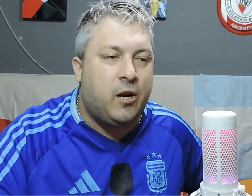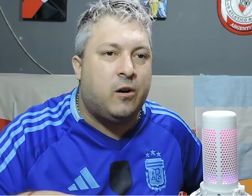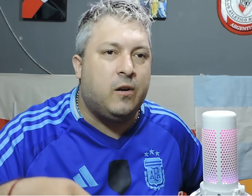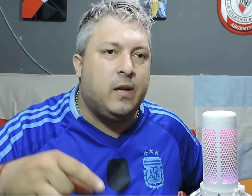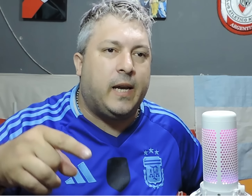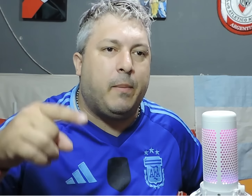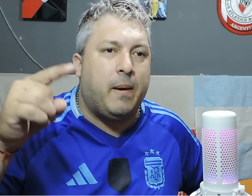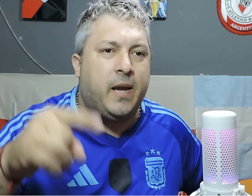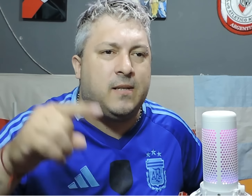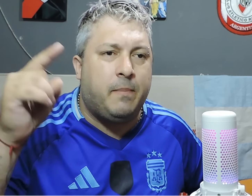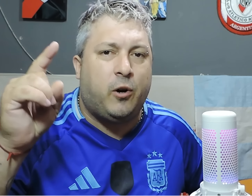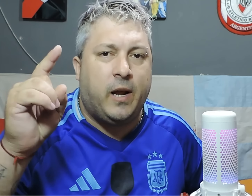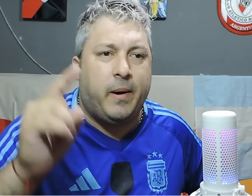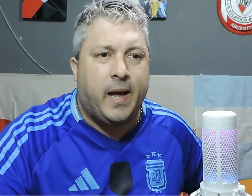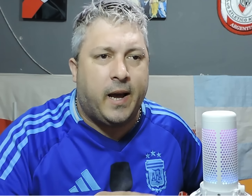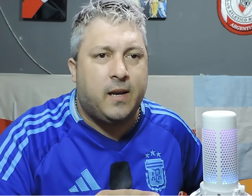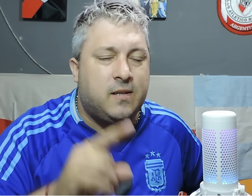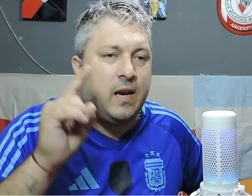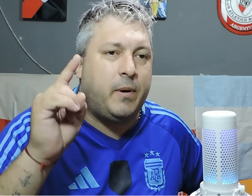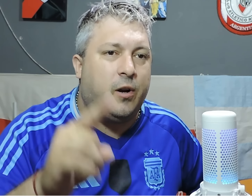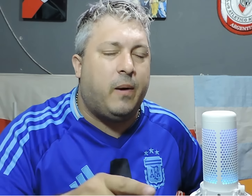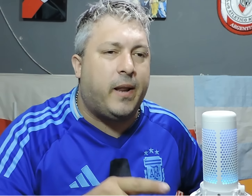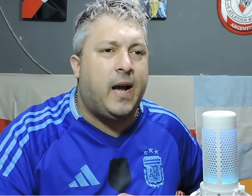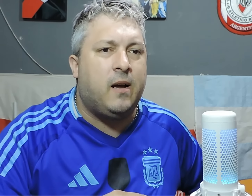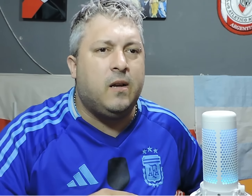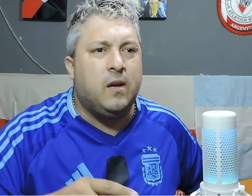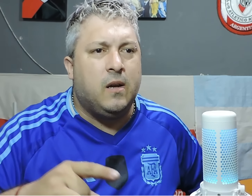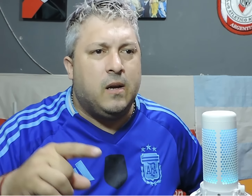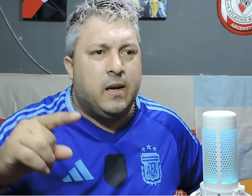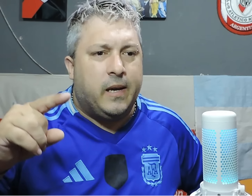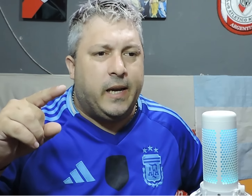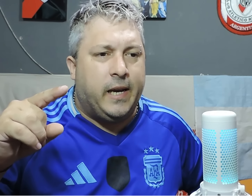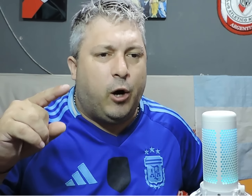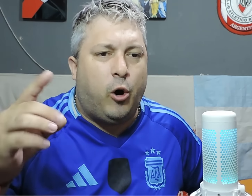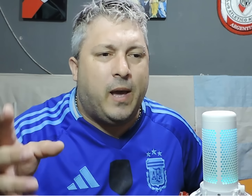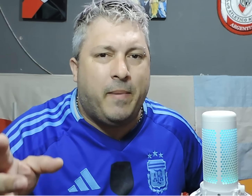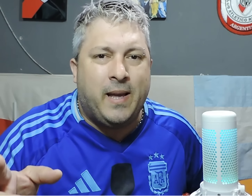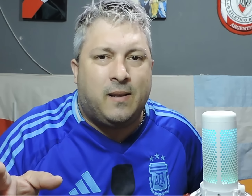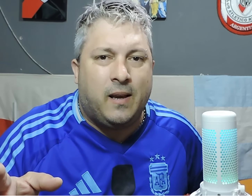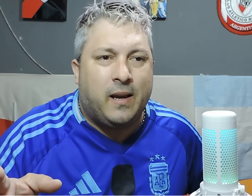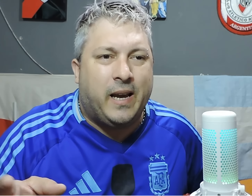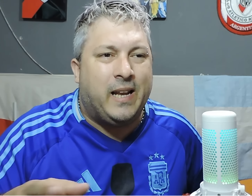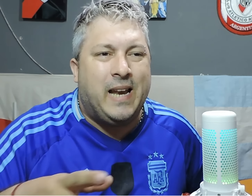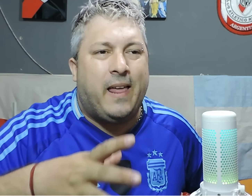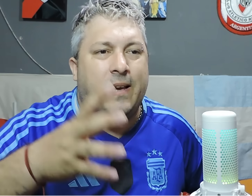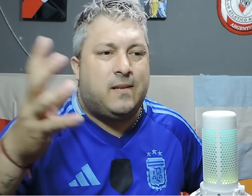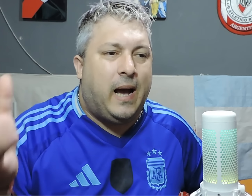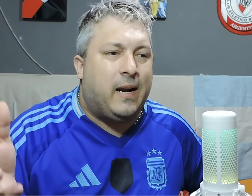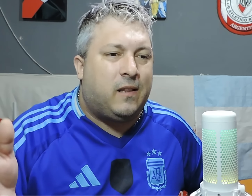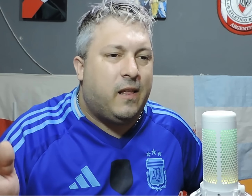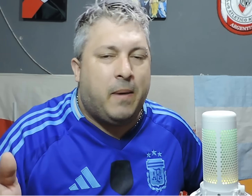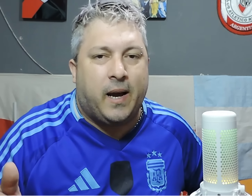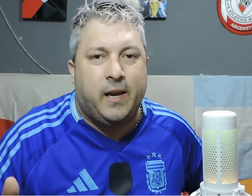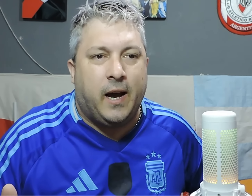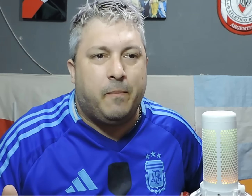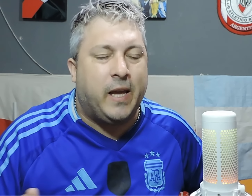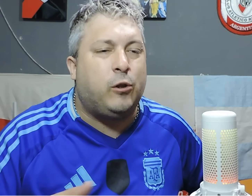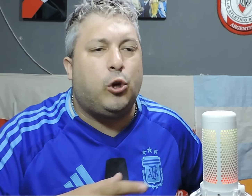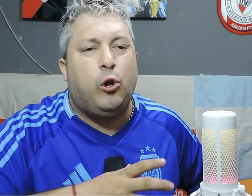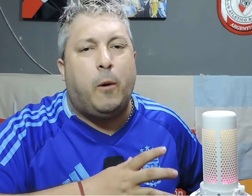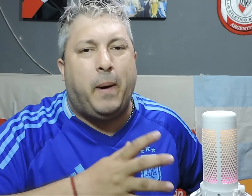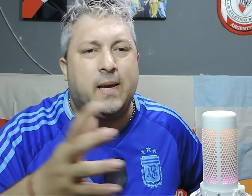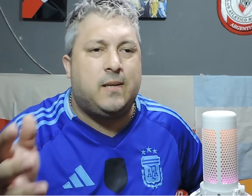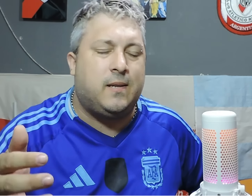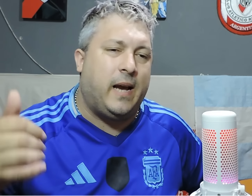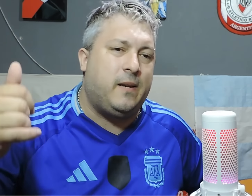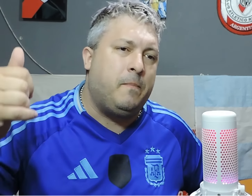este camino, que van bien, siempre con la verdad. Siempre con la verdad. Y obviamente que nada es arte de magia. En